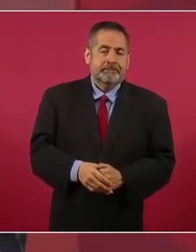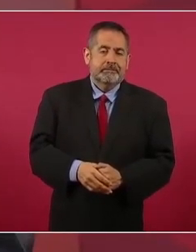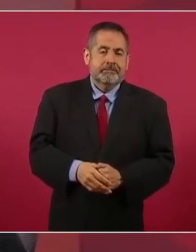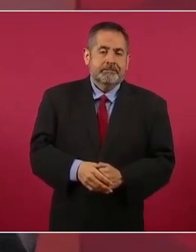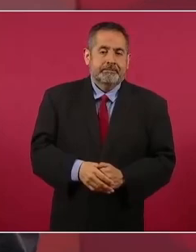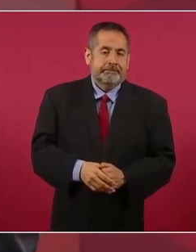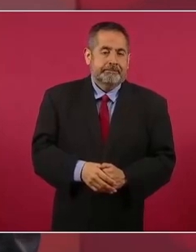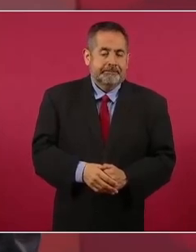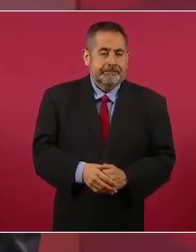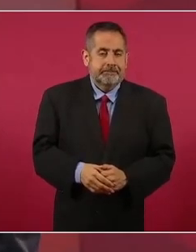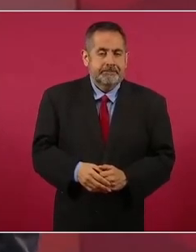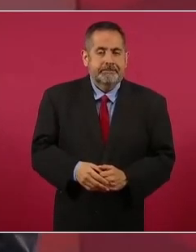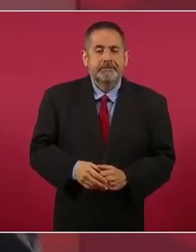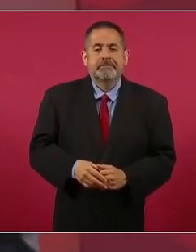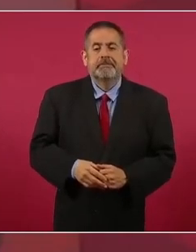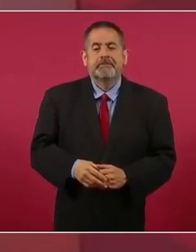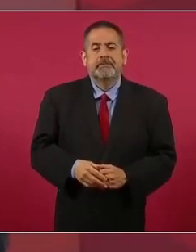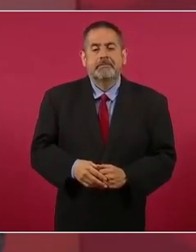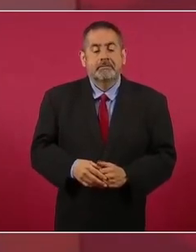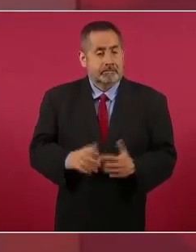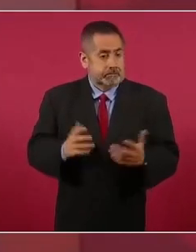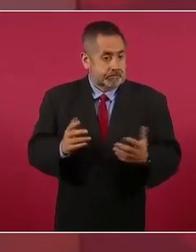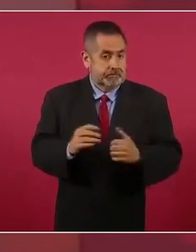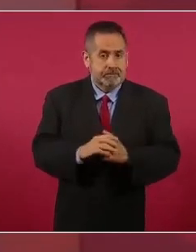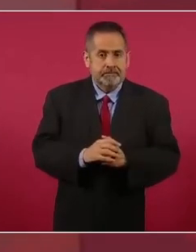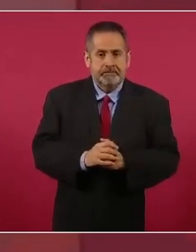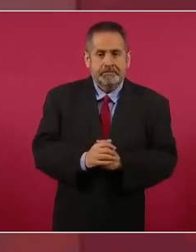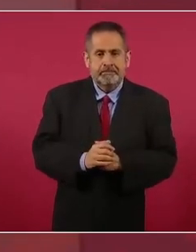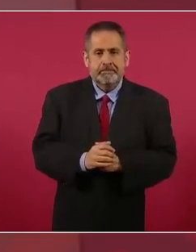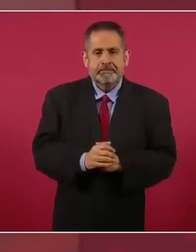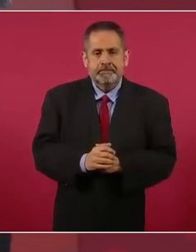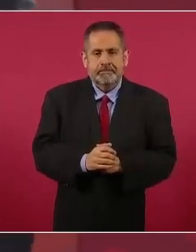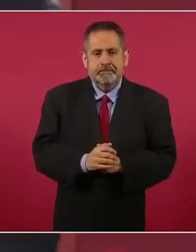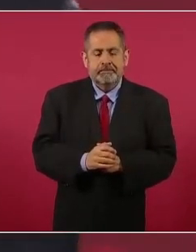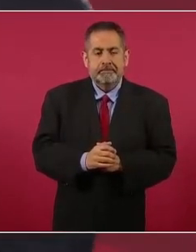de que, bueno,